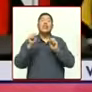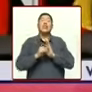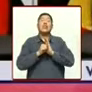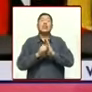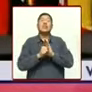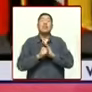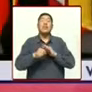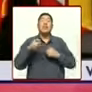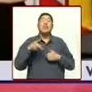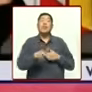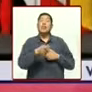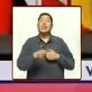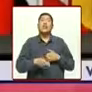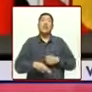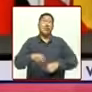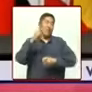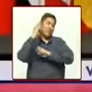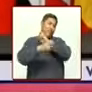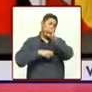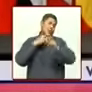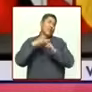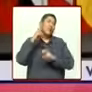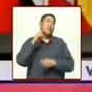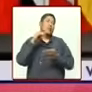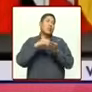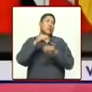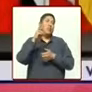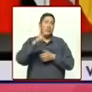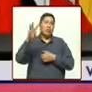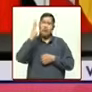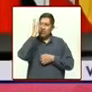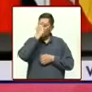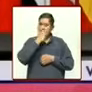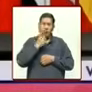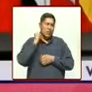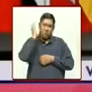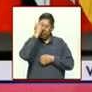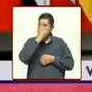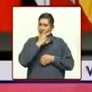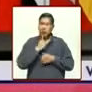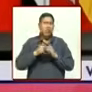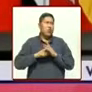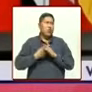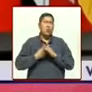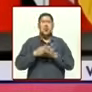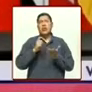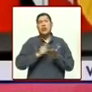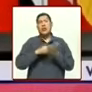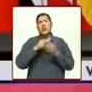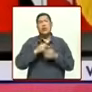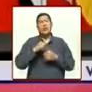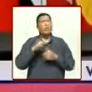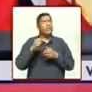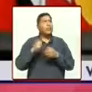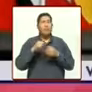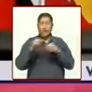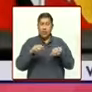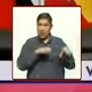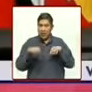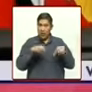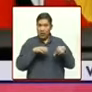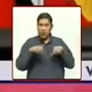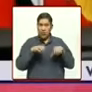inaugura obviamente la Expo Cruz 2024. Qué lindo comenzar este viernes de esta